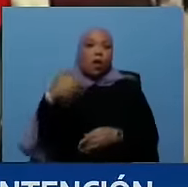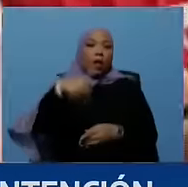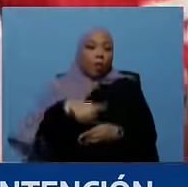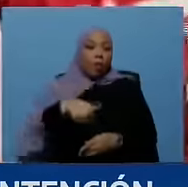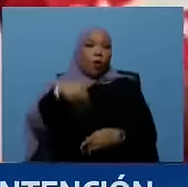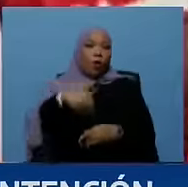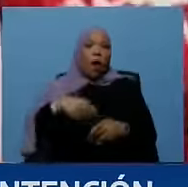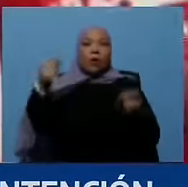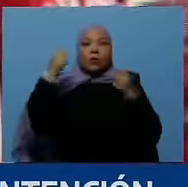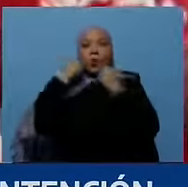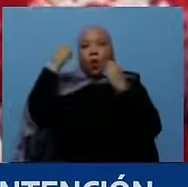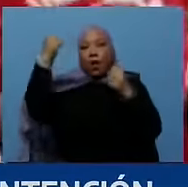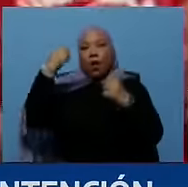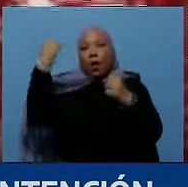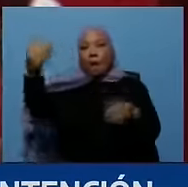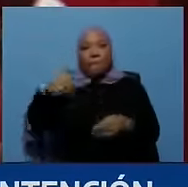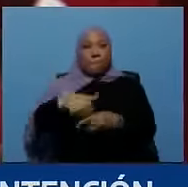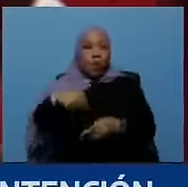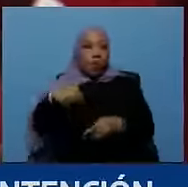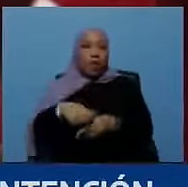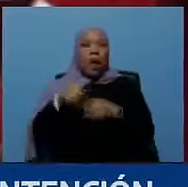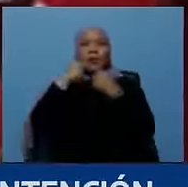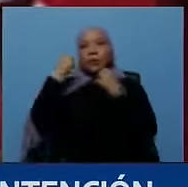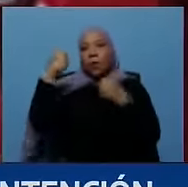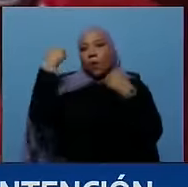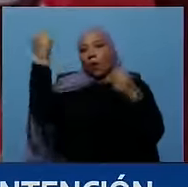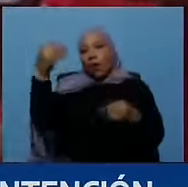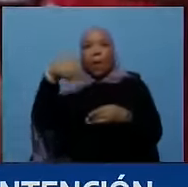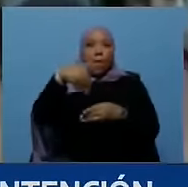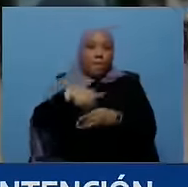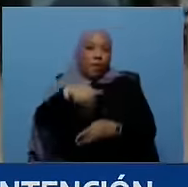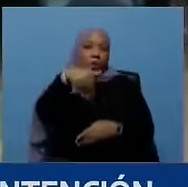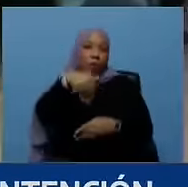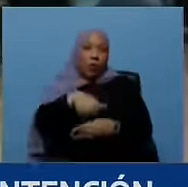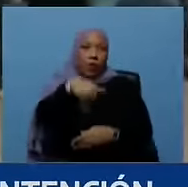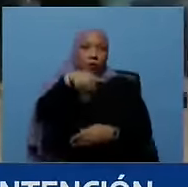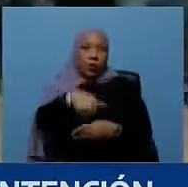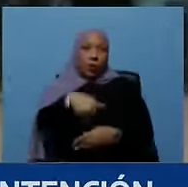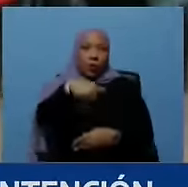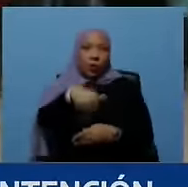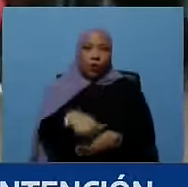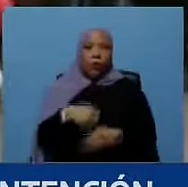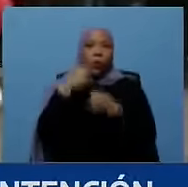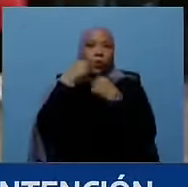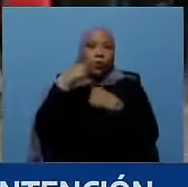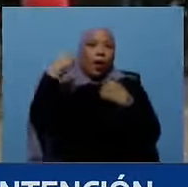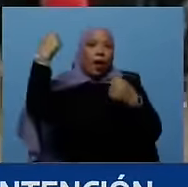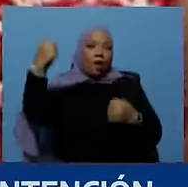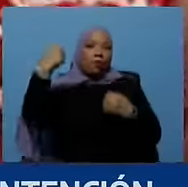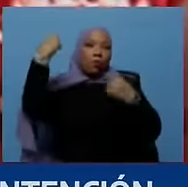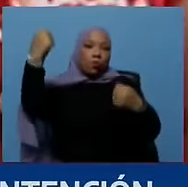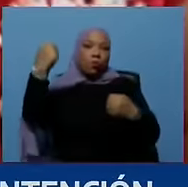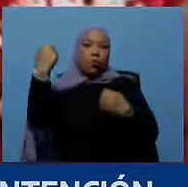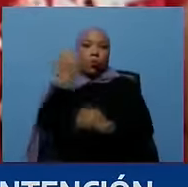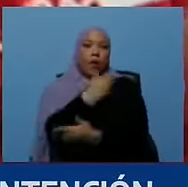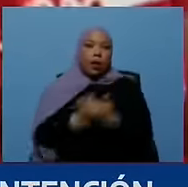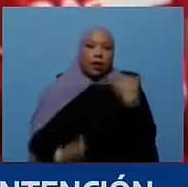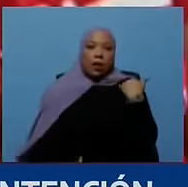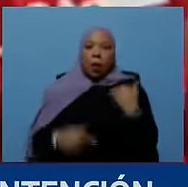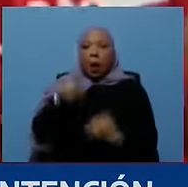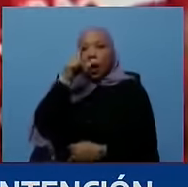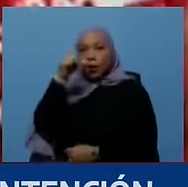Elecciones. Esa era la consigna del general